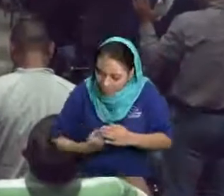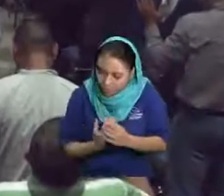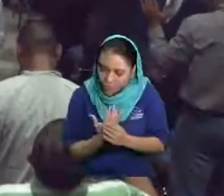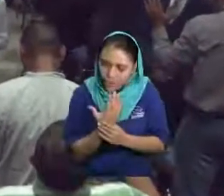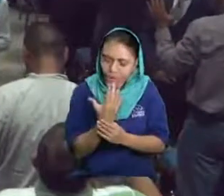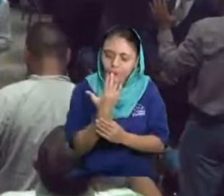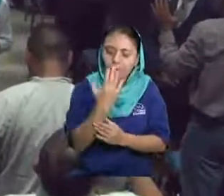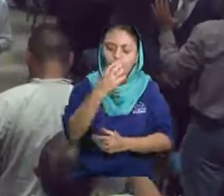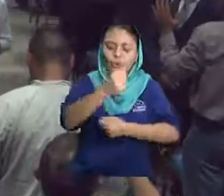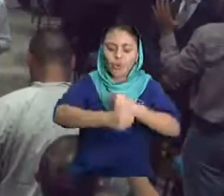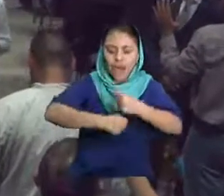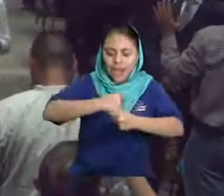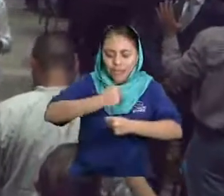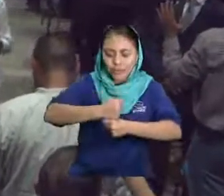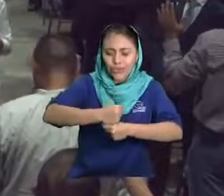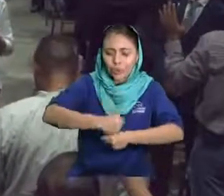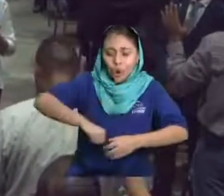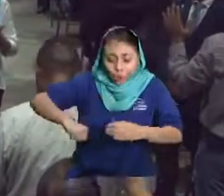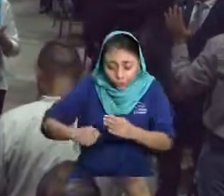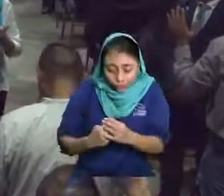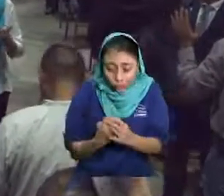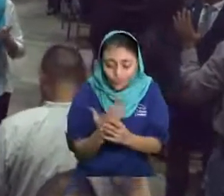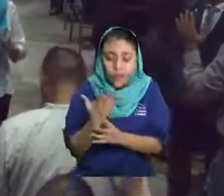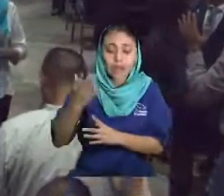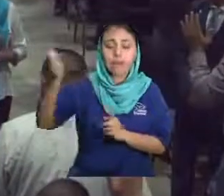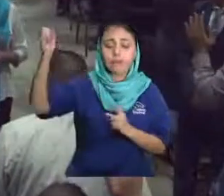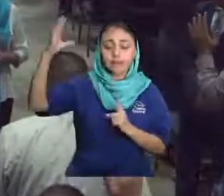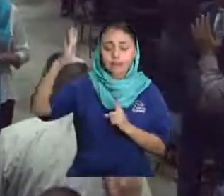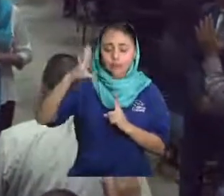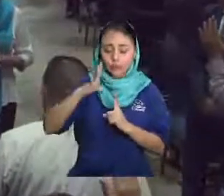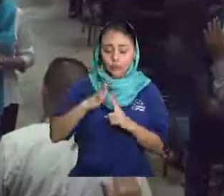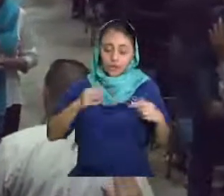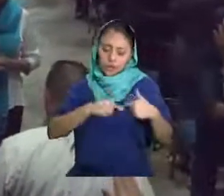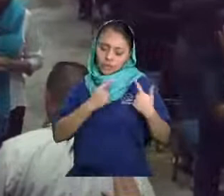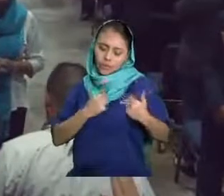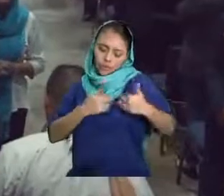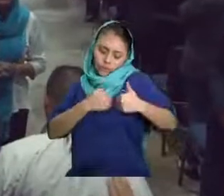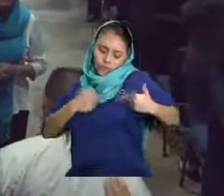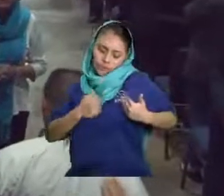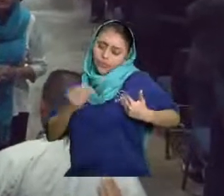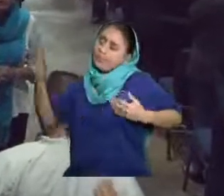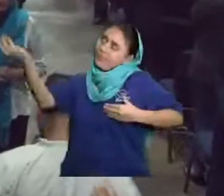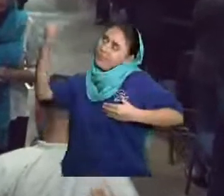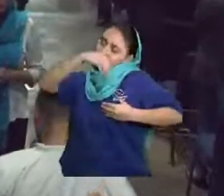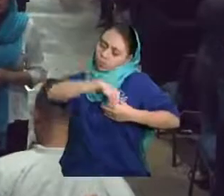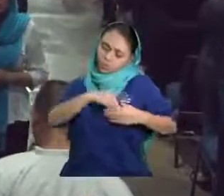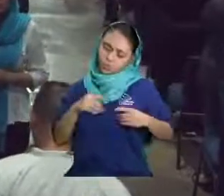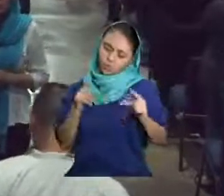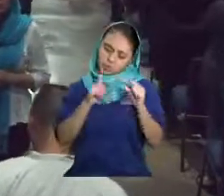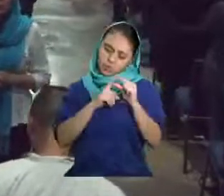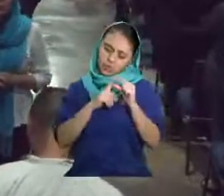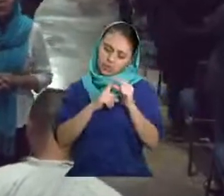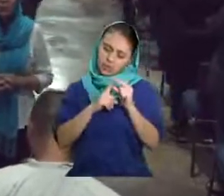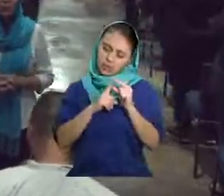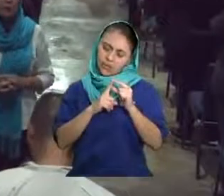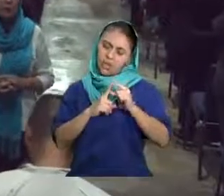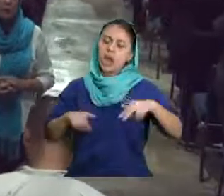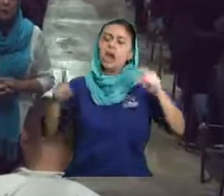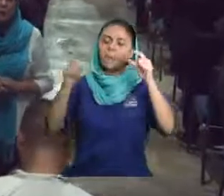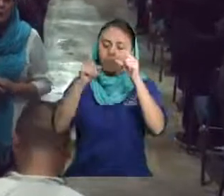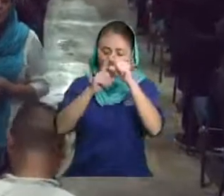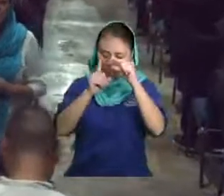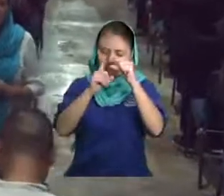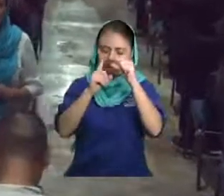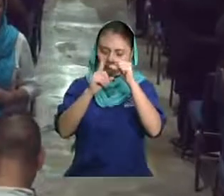nuevo ciclo de bendición. Abrimos nuestro corazón para tu palabra, Señor. palabra de